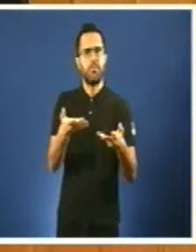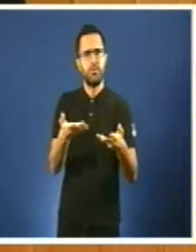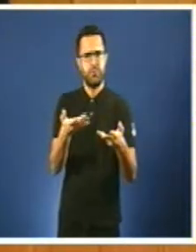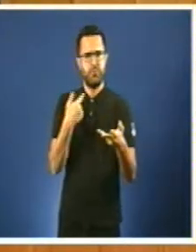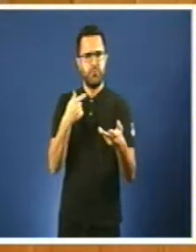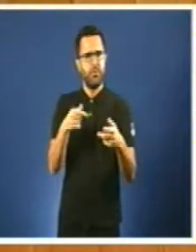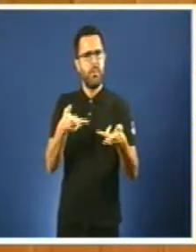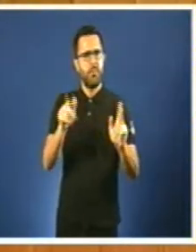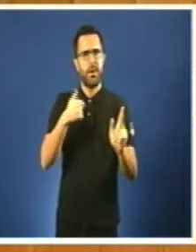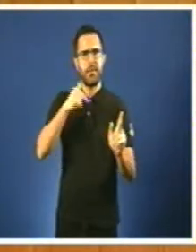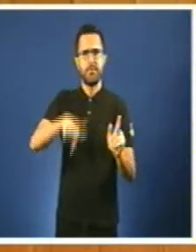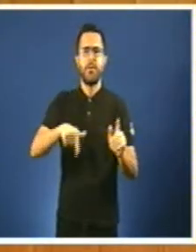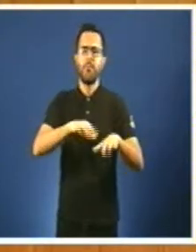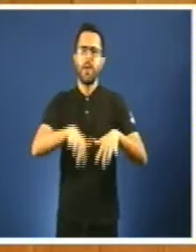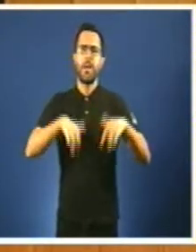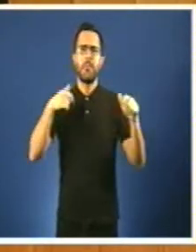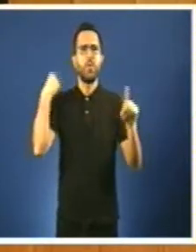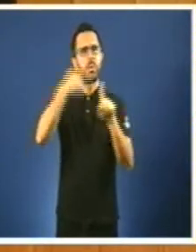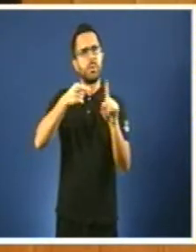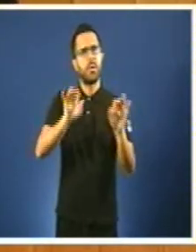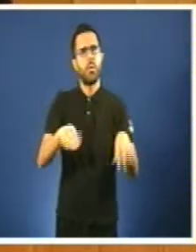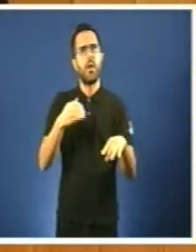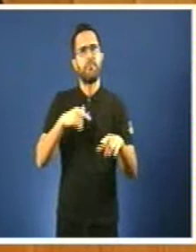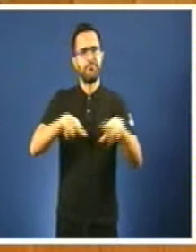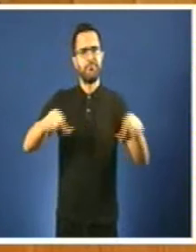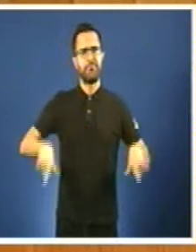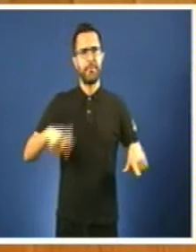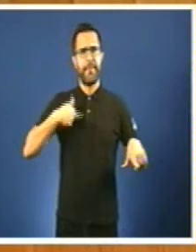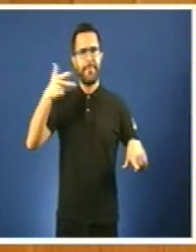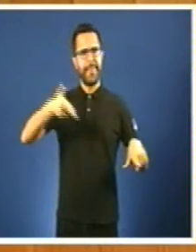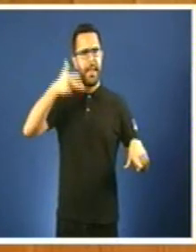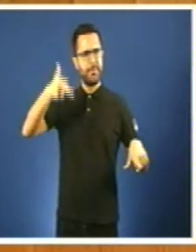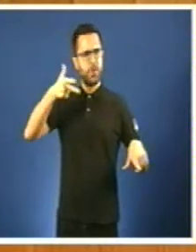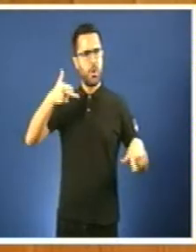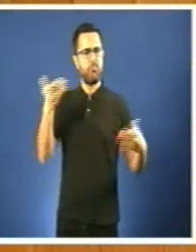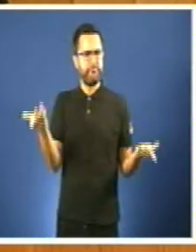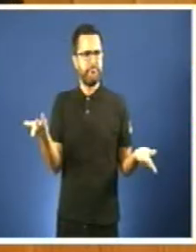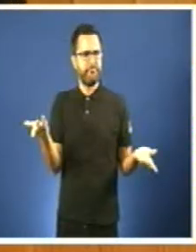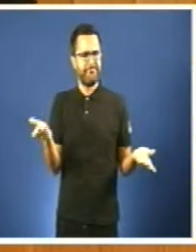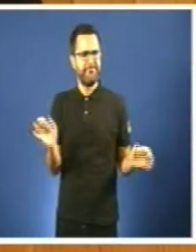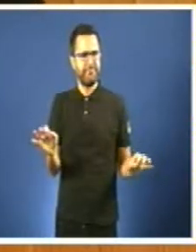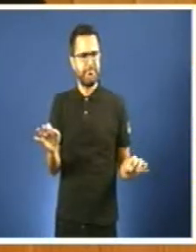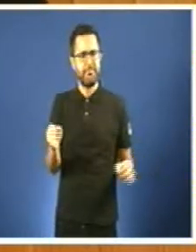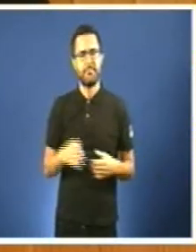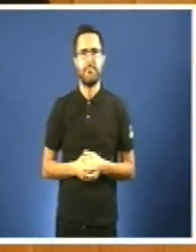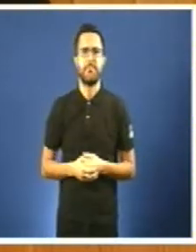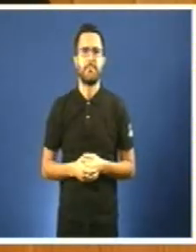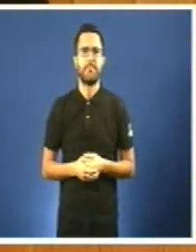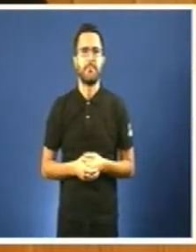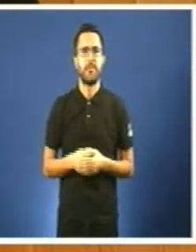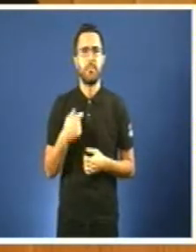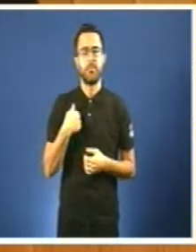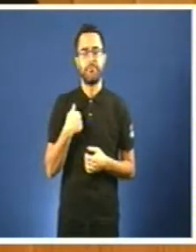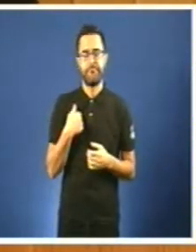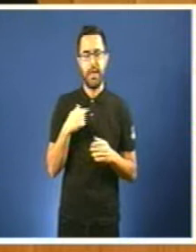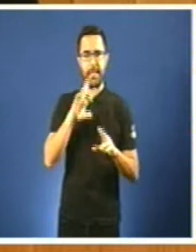televisivo e os deputados como figurantes. Pero mire, entrando en materia, unha vez fixenlle a vostede